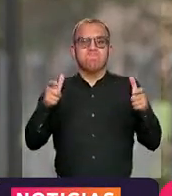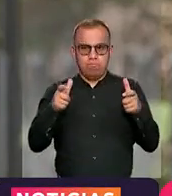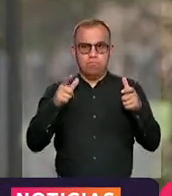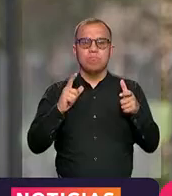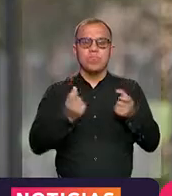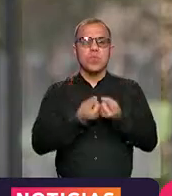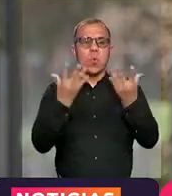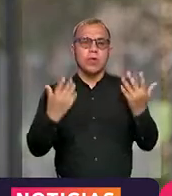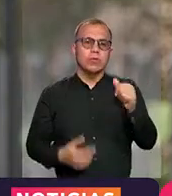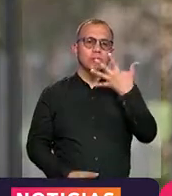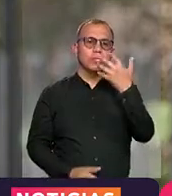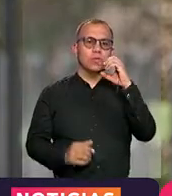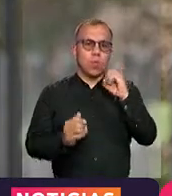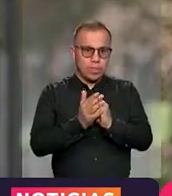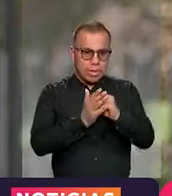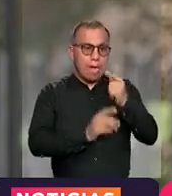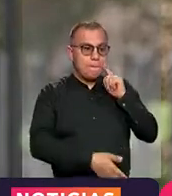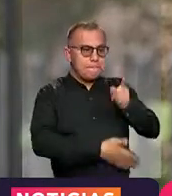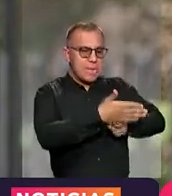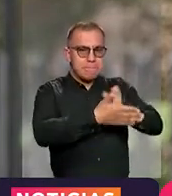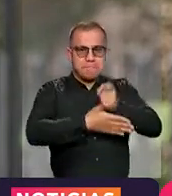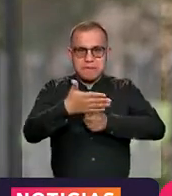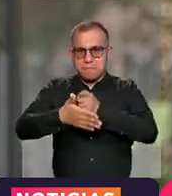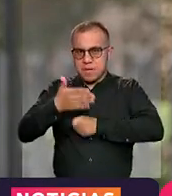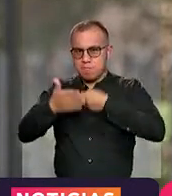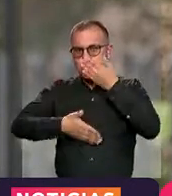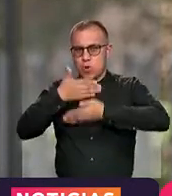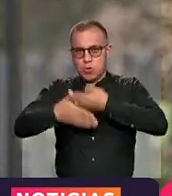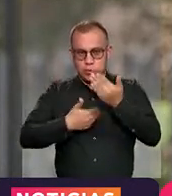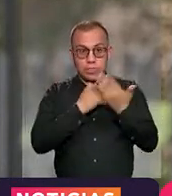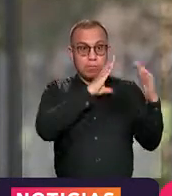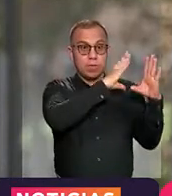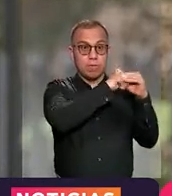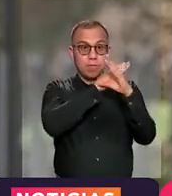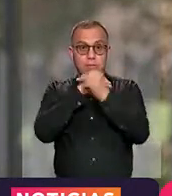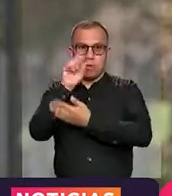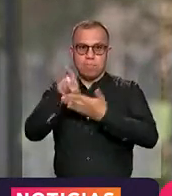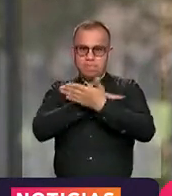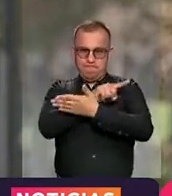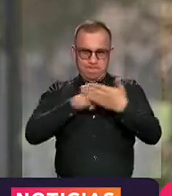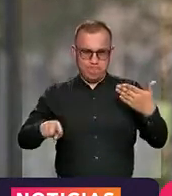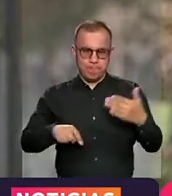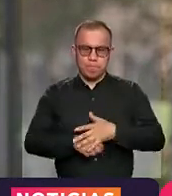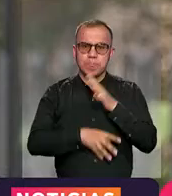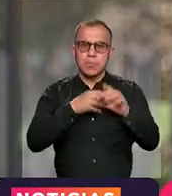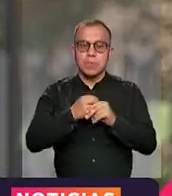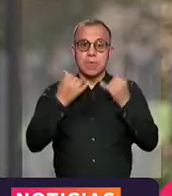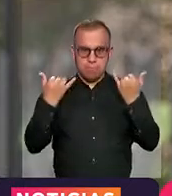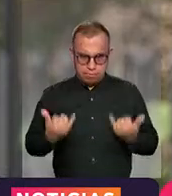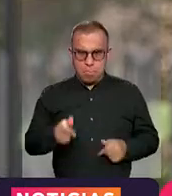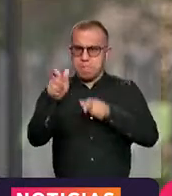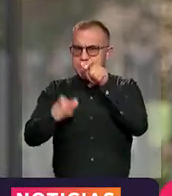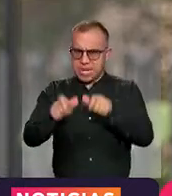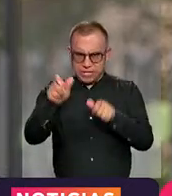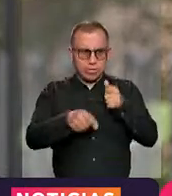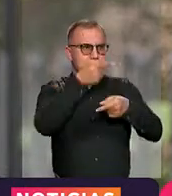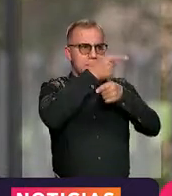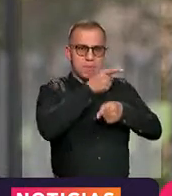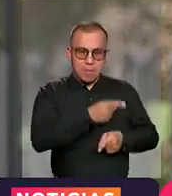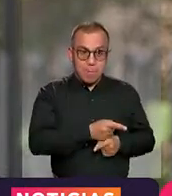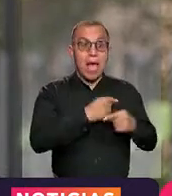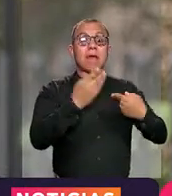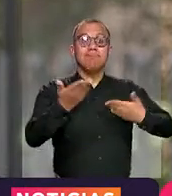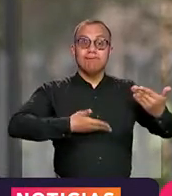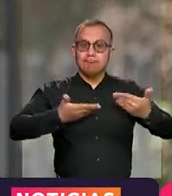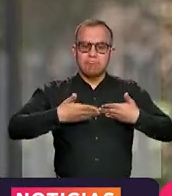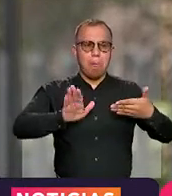a tener más de 50 comparendos en la violación del toque de queda durante todo el fin de semana. Realmente la gente está cumpliendo, los establecimientos